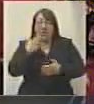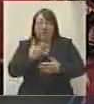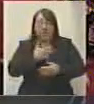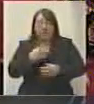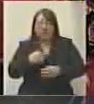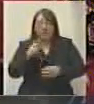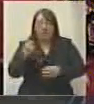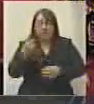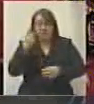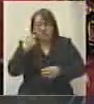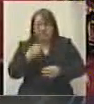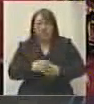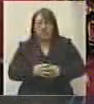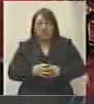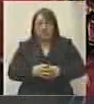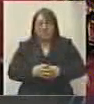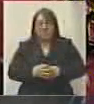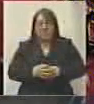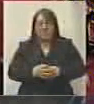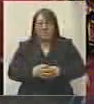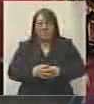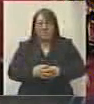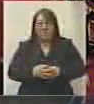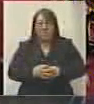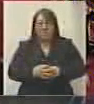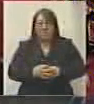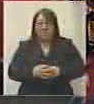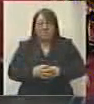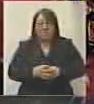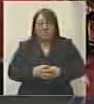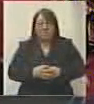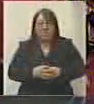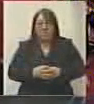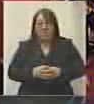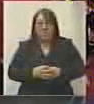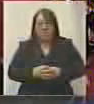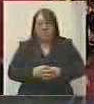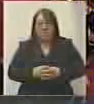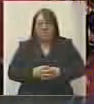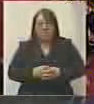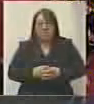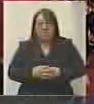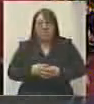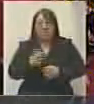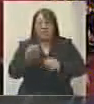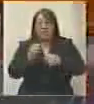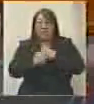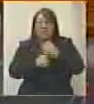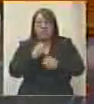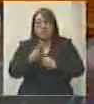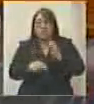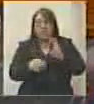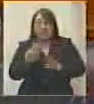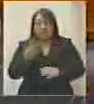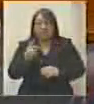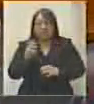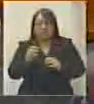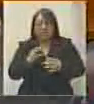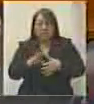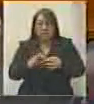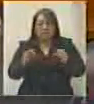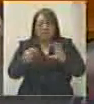Presidente, primero para saludar el presupuesto del año 2014, un